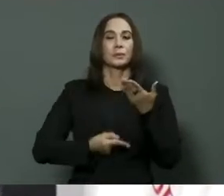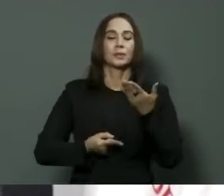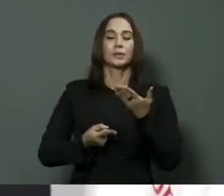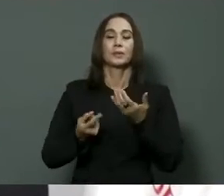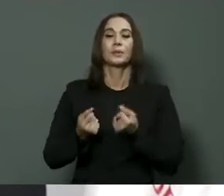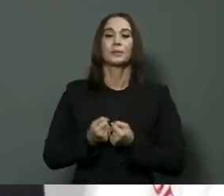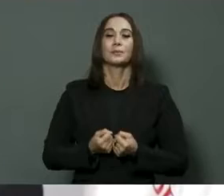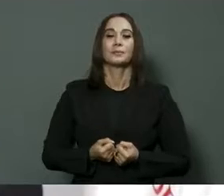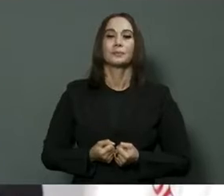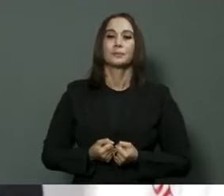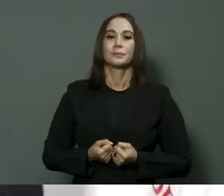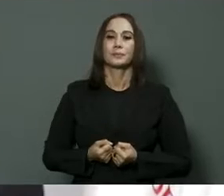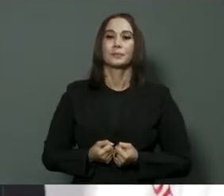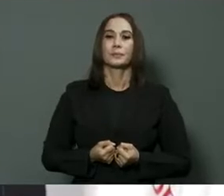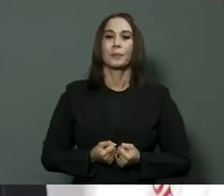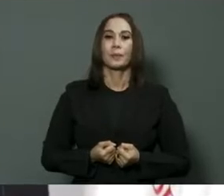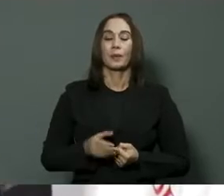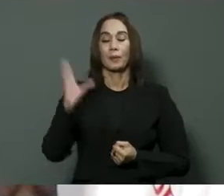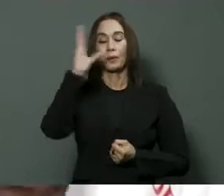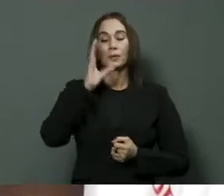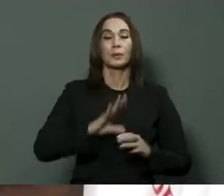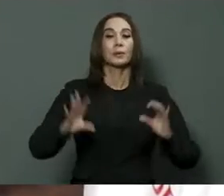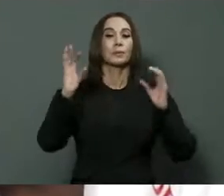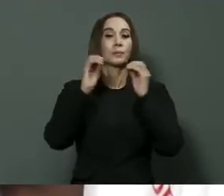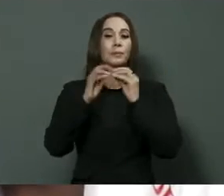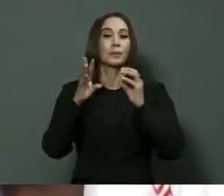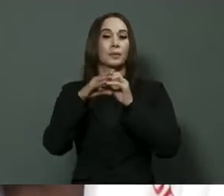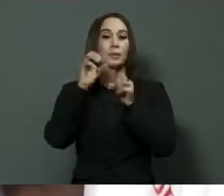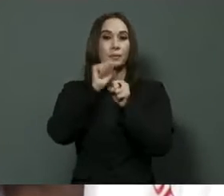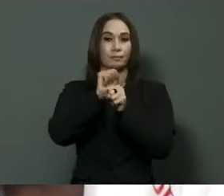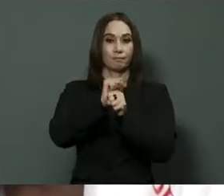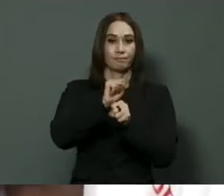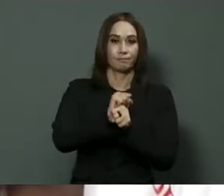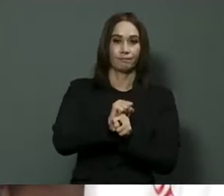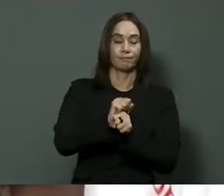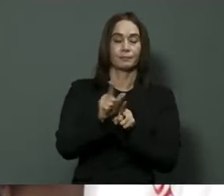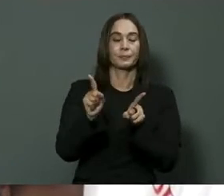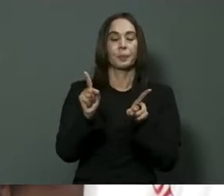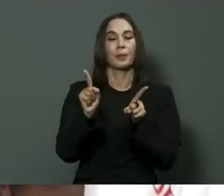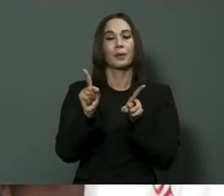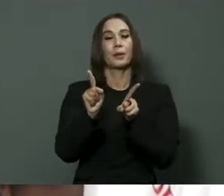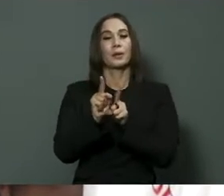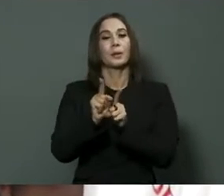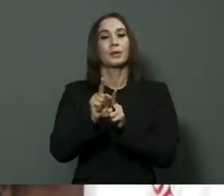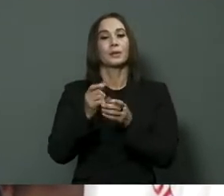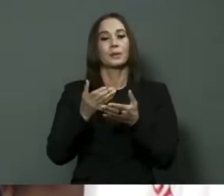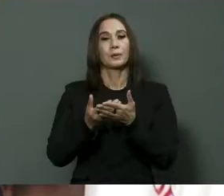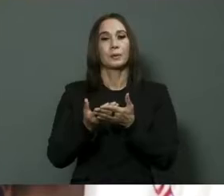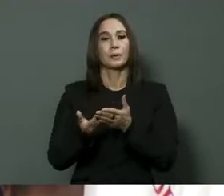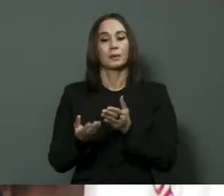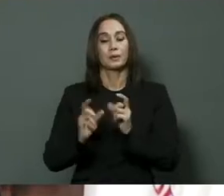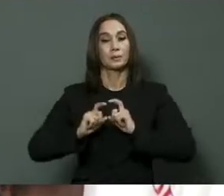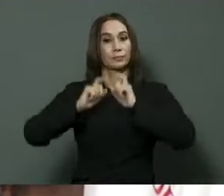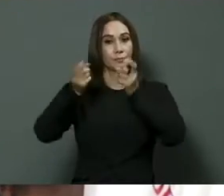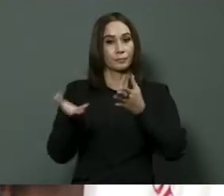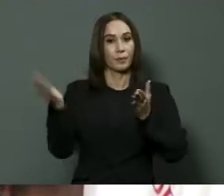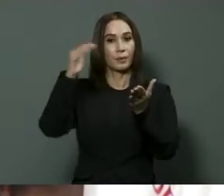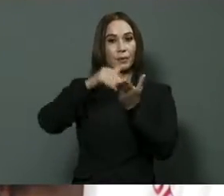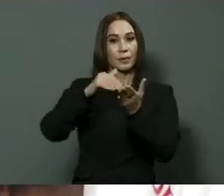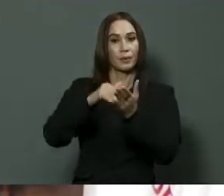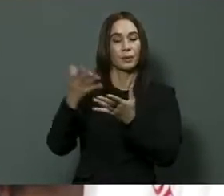y recuperación de miles de empleos y la devolución de la confianza en